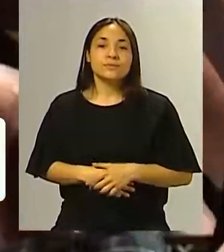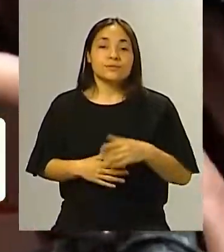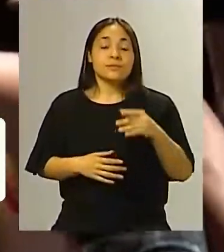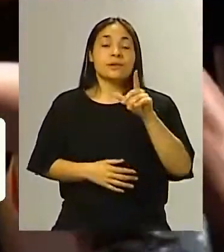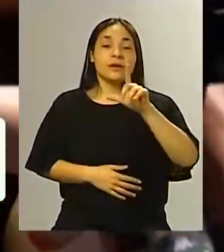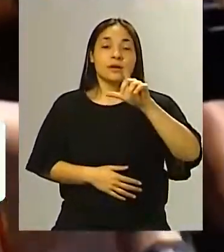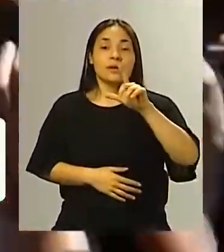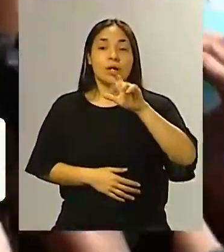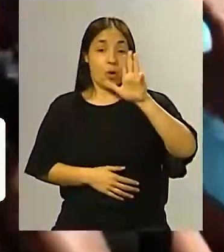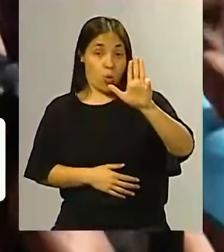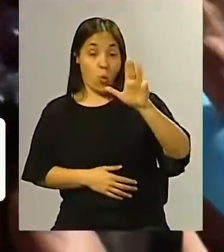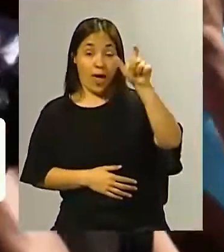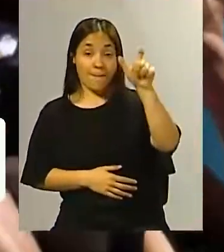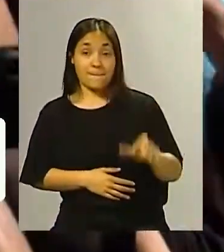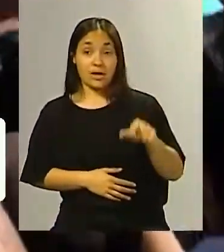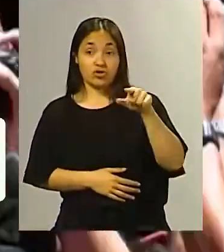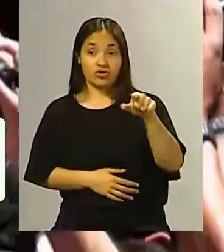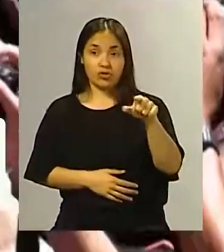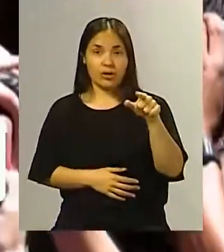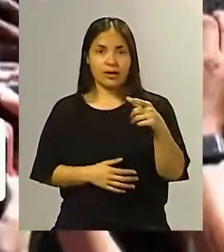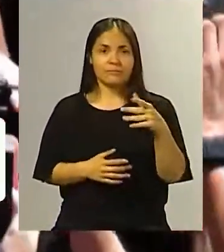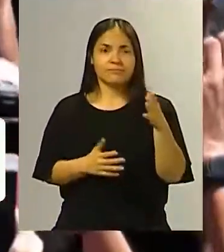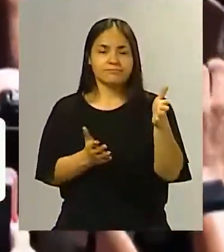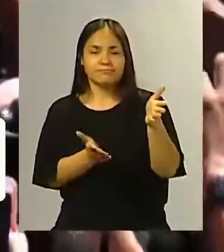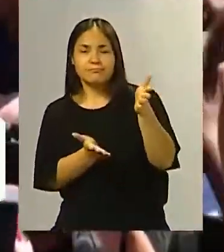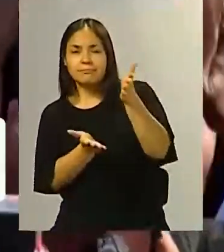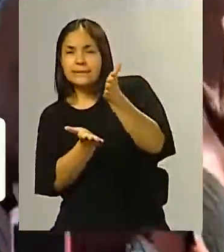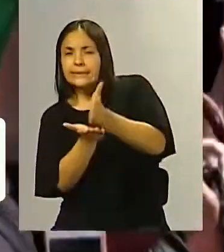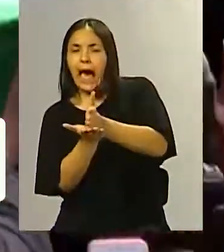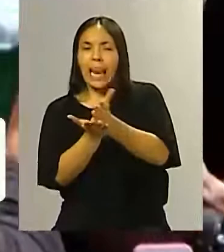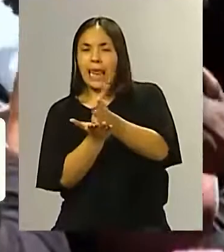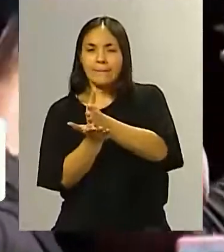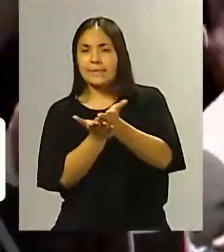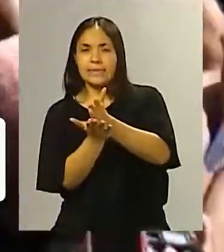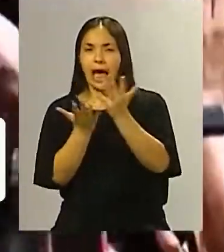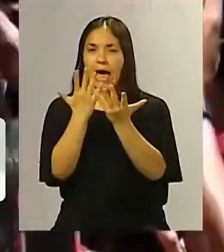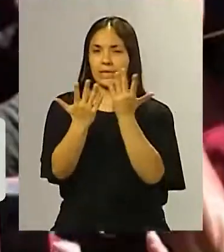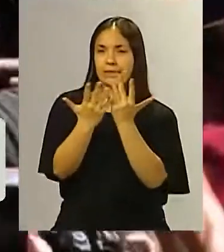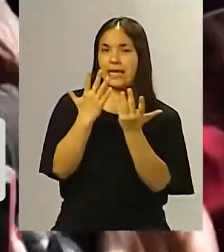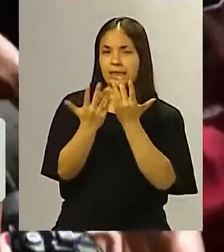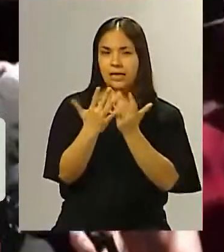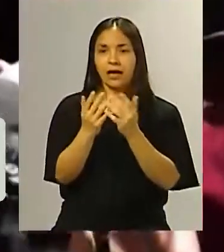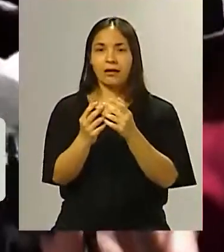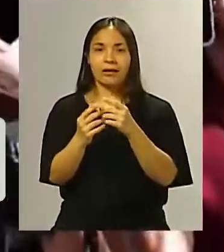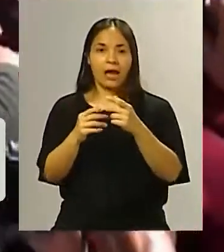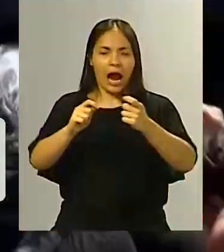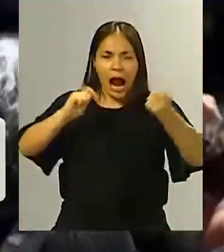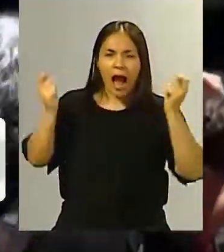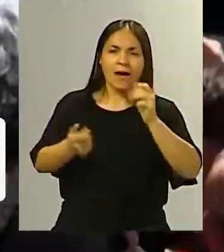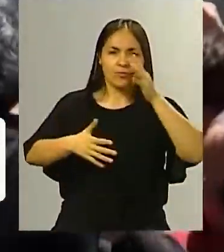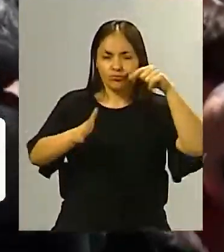Lula se hizo más centrista y dio garantía de que no iba a producir grandes cambios y que iba a